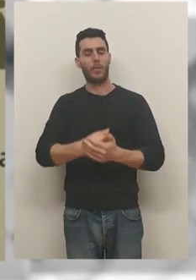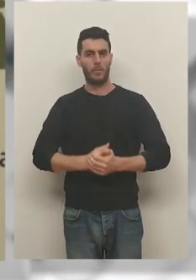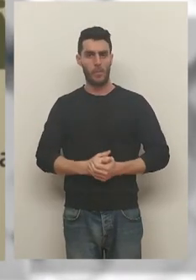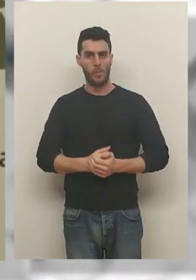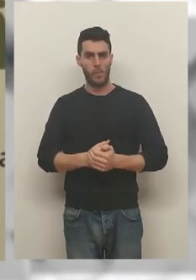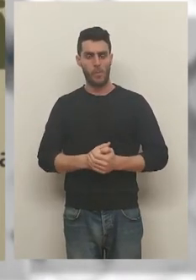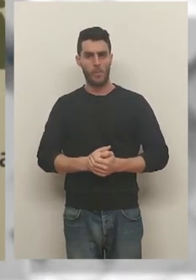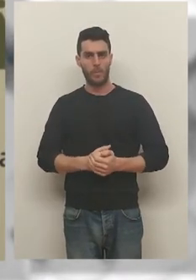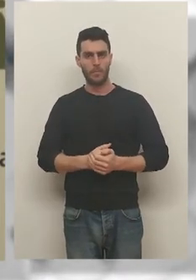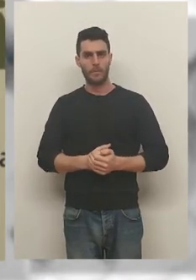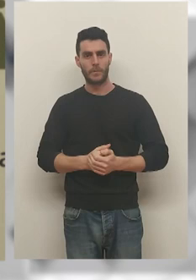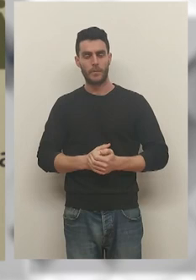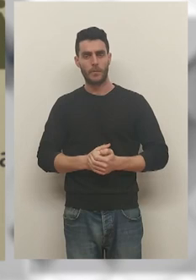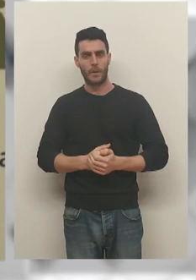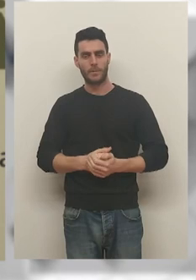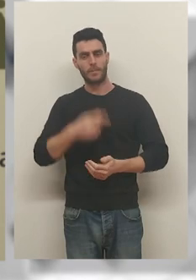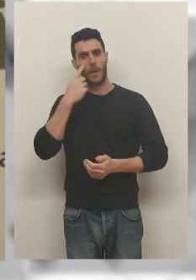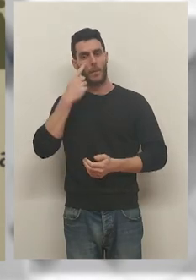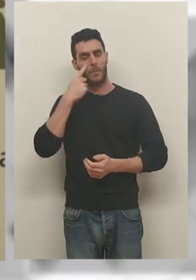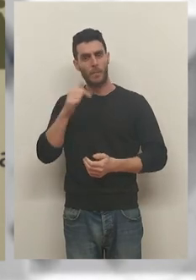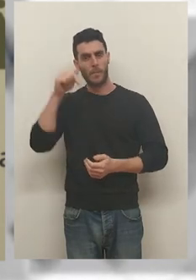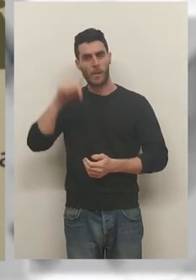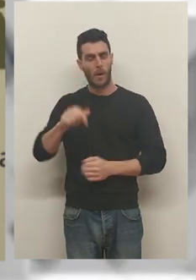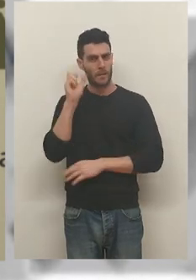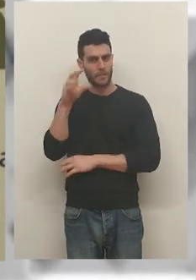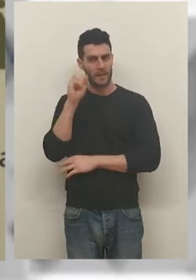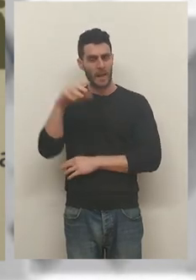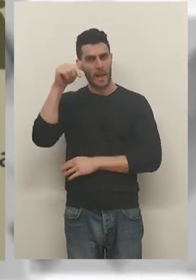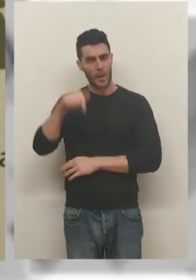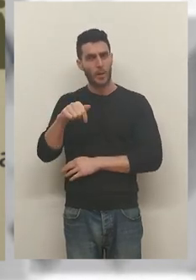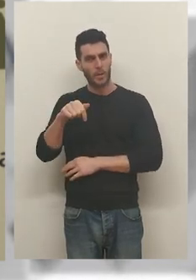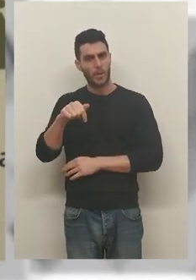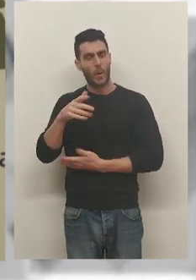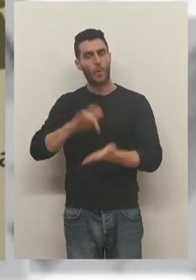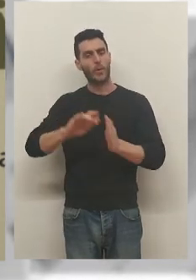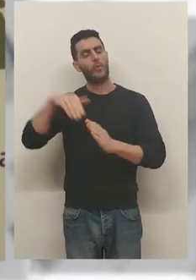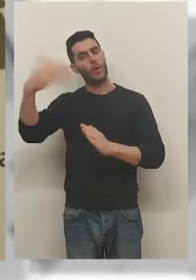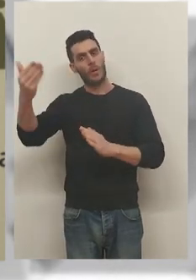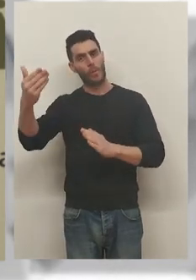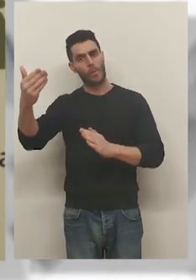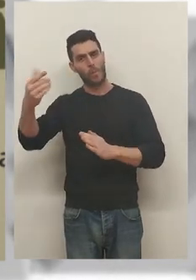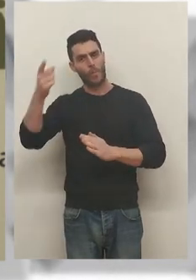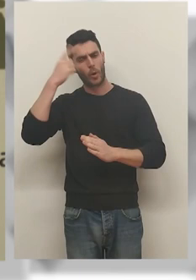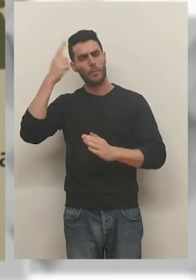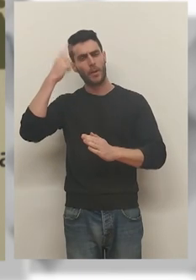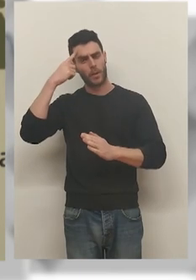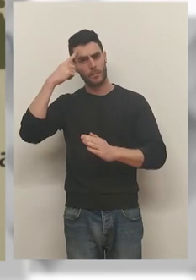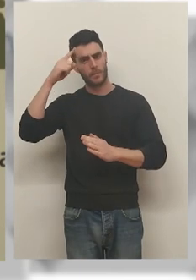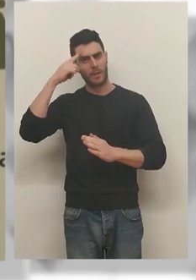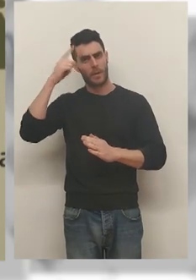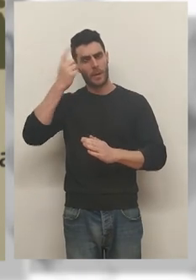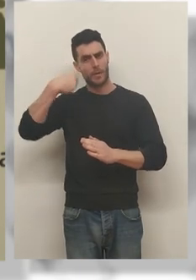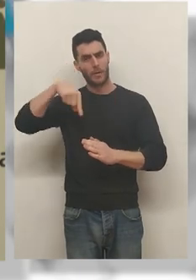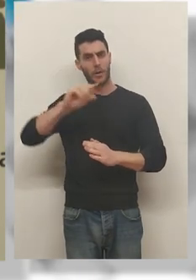pagos créanlo salgan al menos de aquí de esta charla de hoy salgan con la convicción